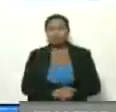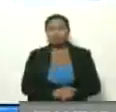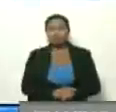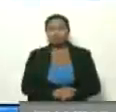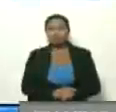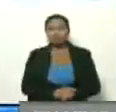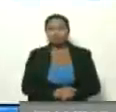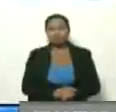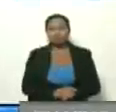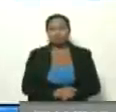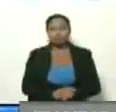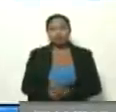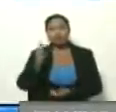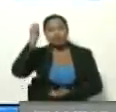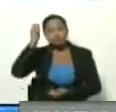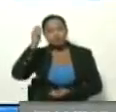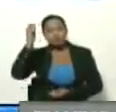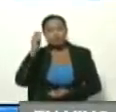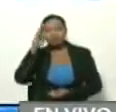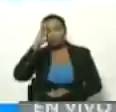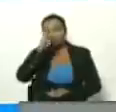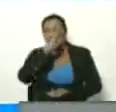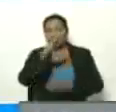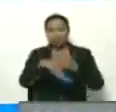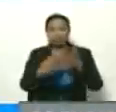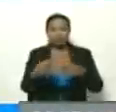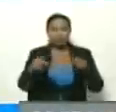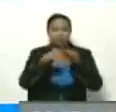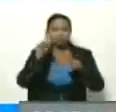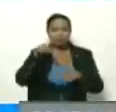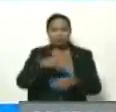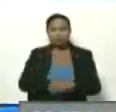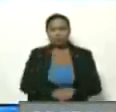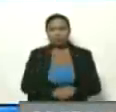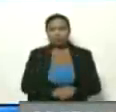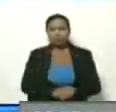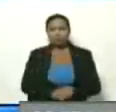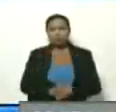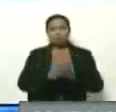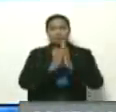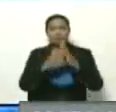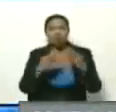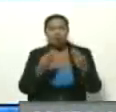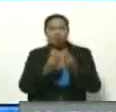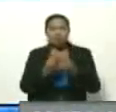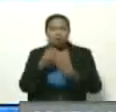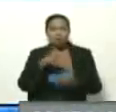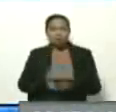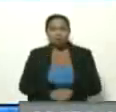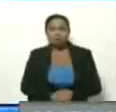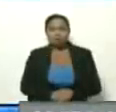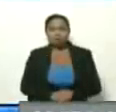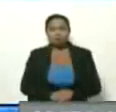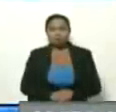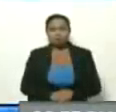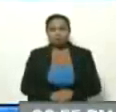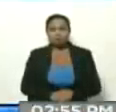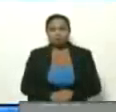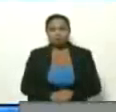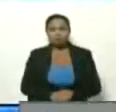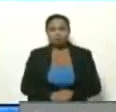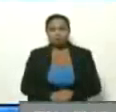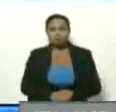Venezuela, diputado Diosdado Cabello. Nos acompaña también el presidente de la